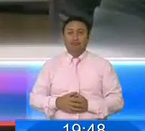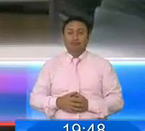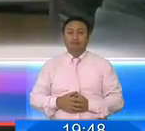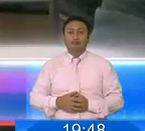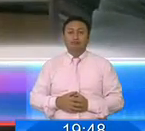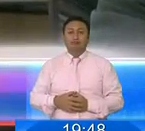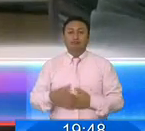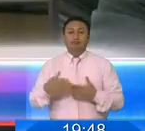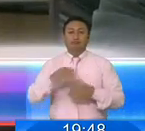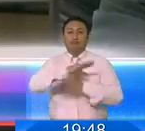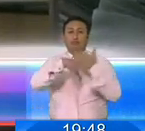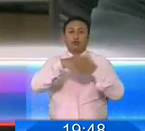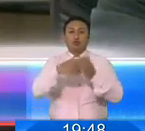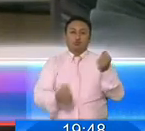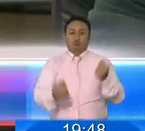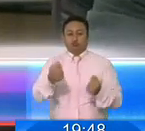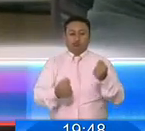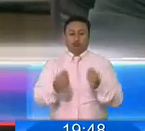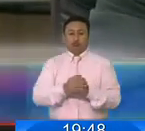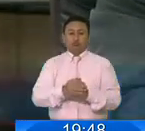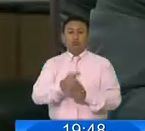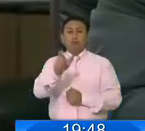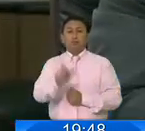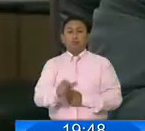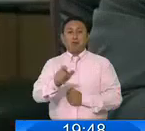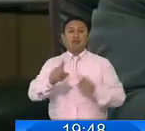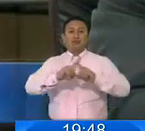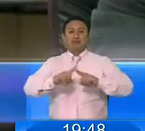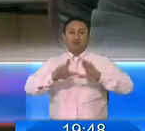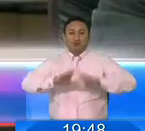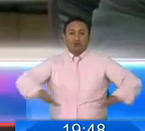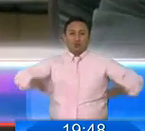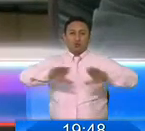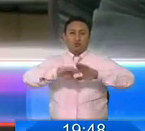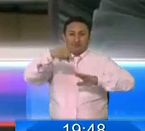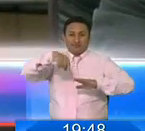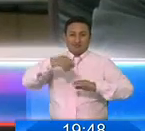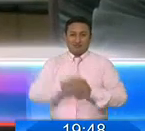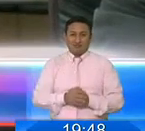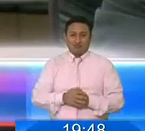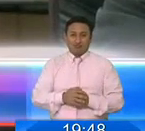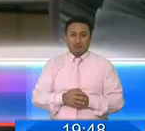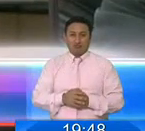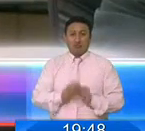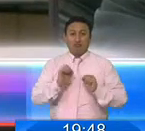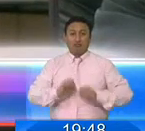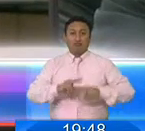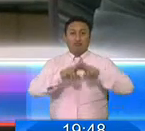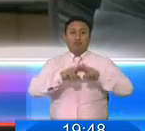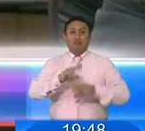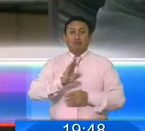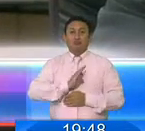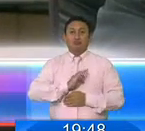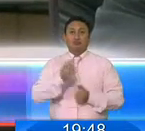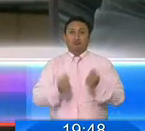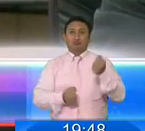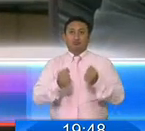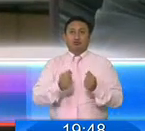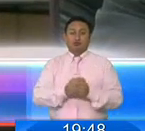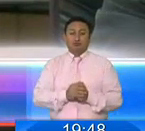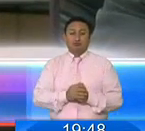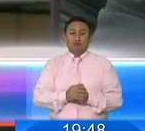van a trasladar transportar pasajeros a los diferentes destinos del país salgan con la revisión técnica vehícular